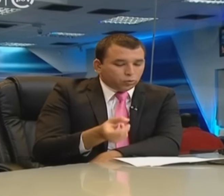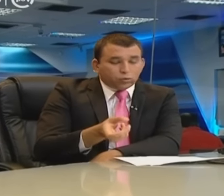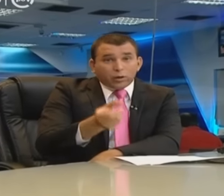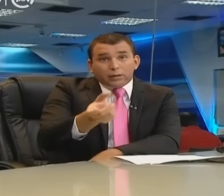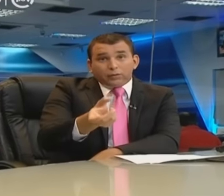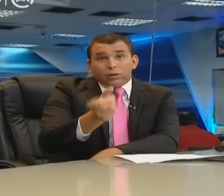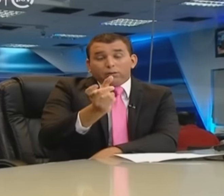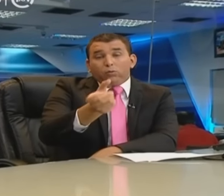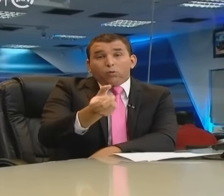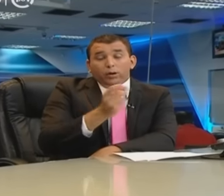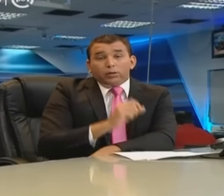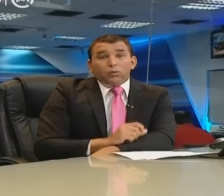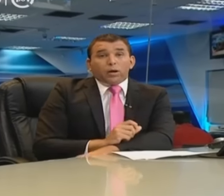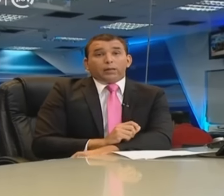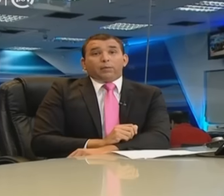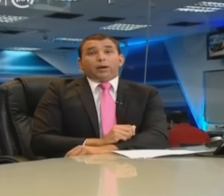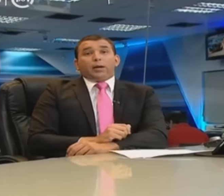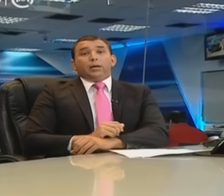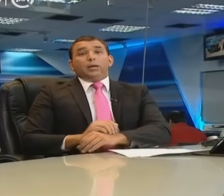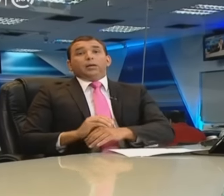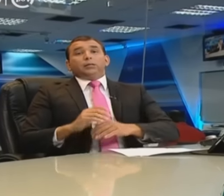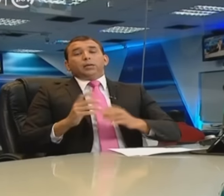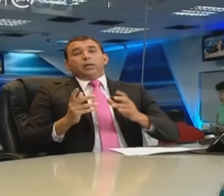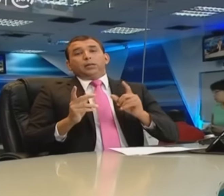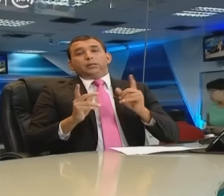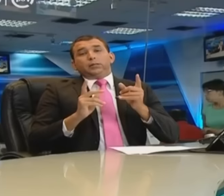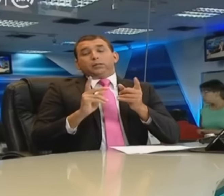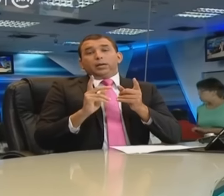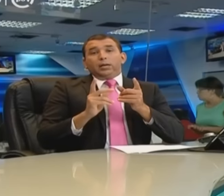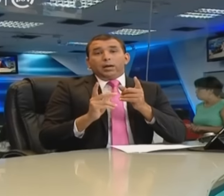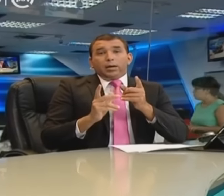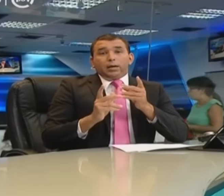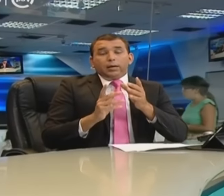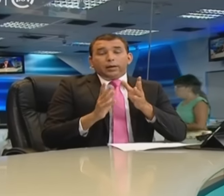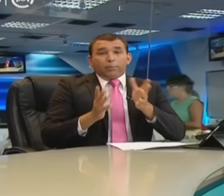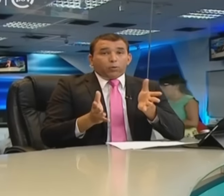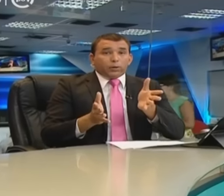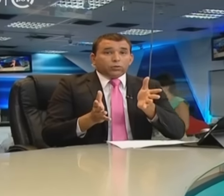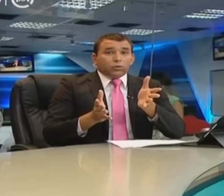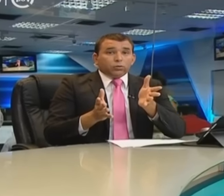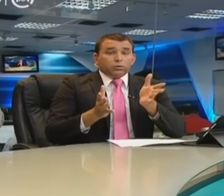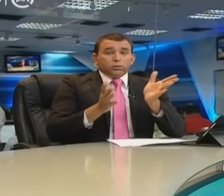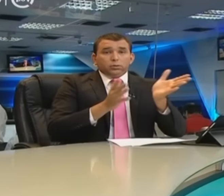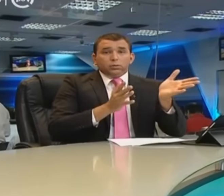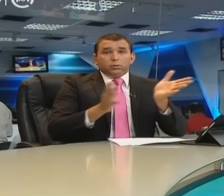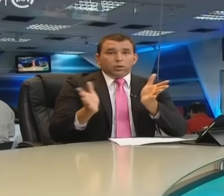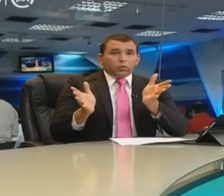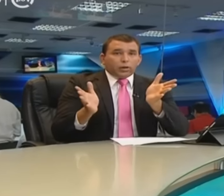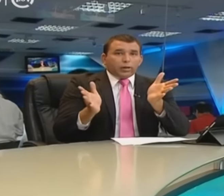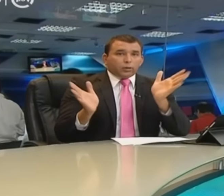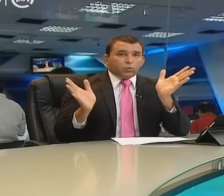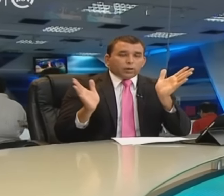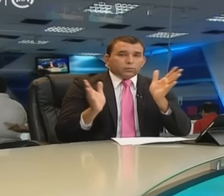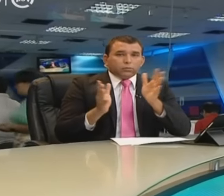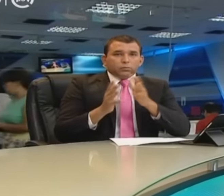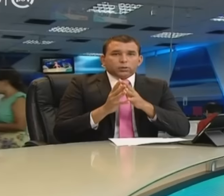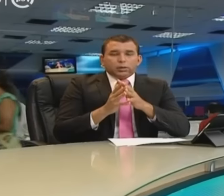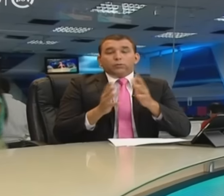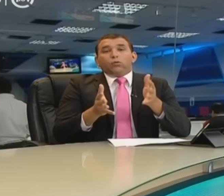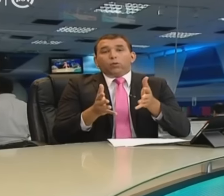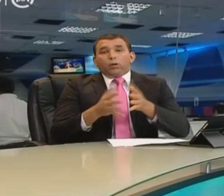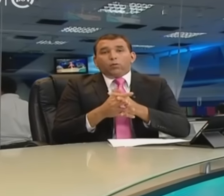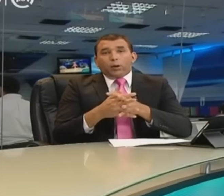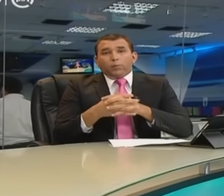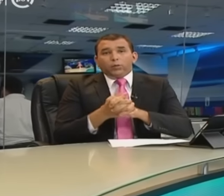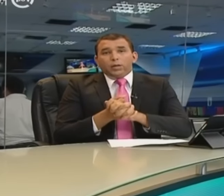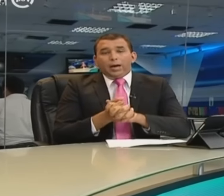la Constitución, en este caso el artículo 41 de la Carta Magna, se necesitaría la aprobación en dos legislaturas, ¿no?